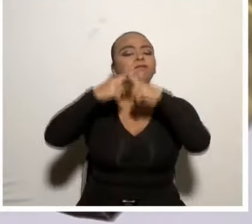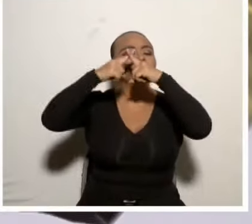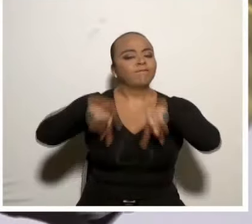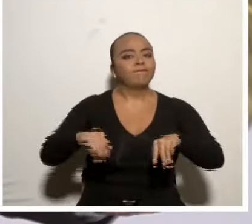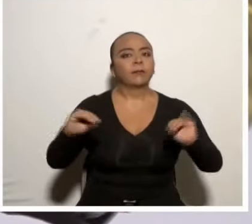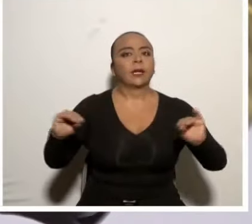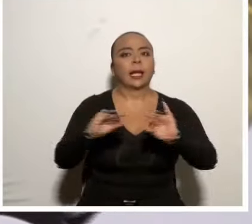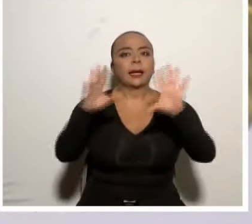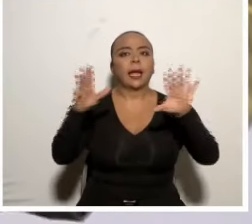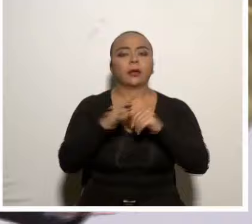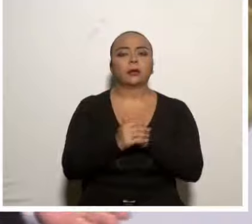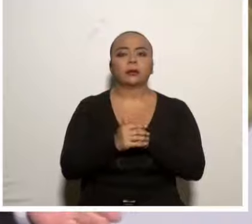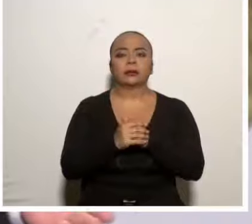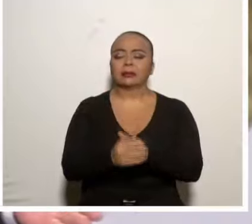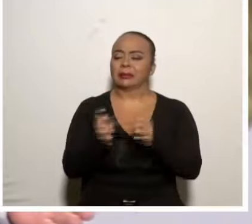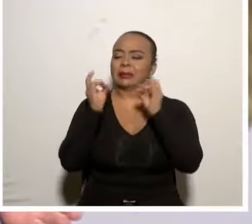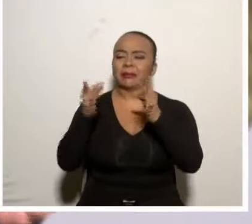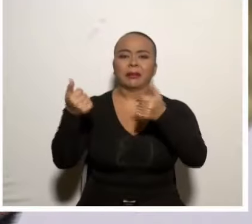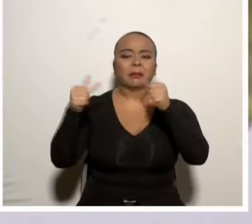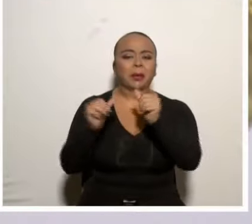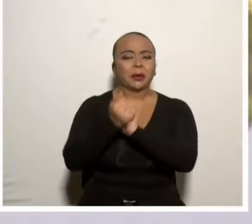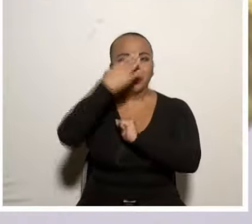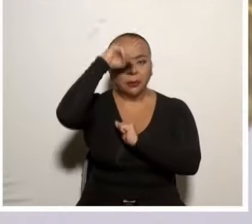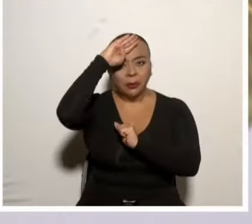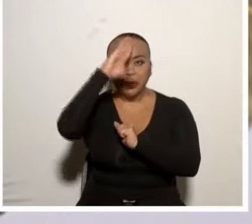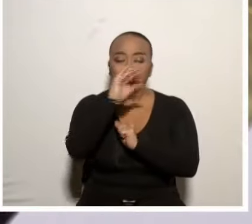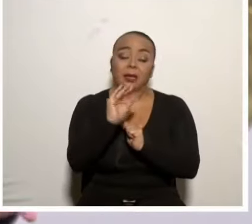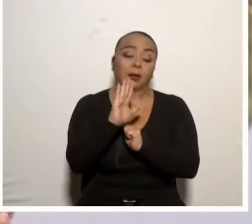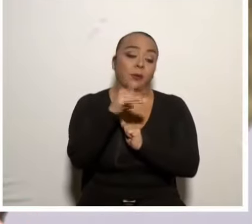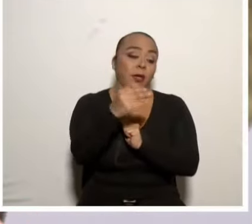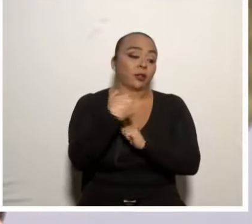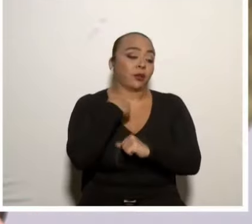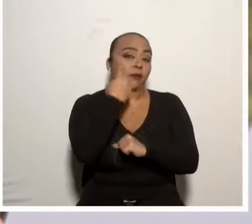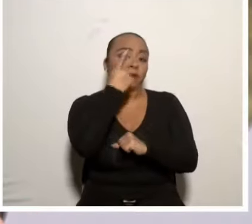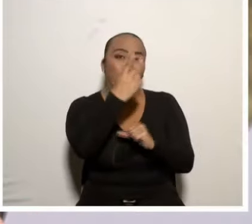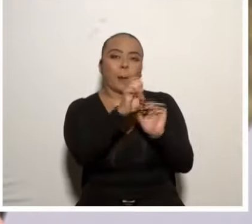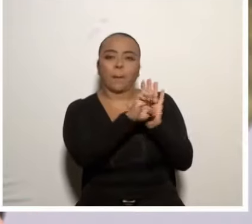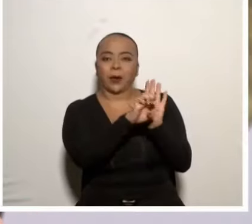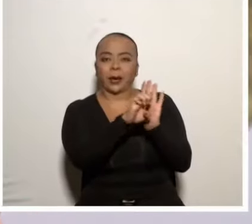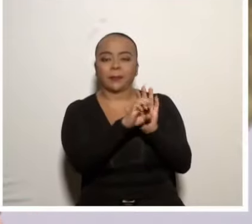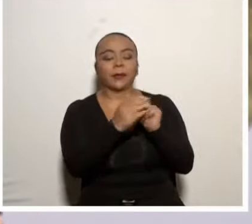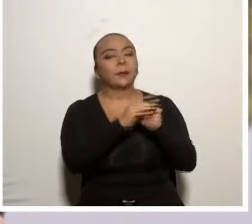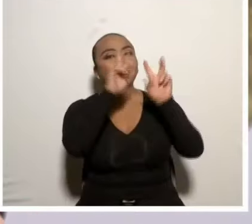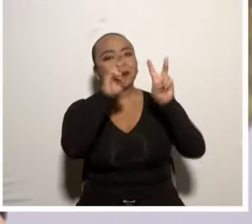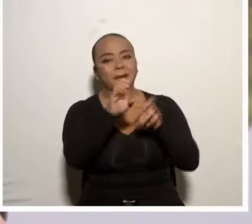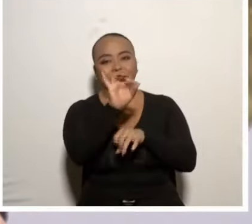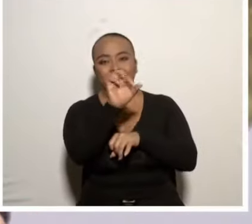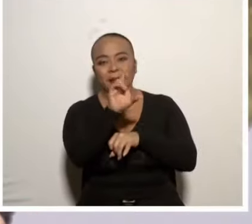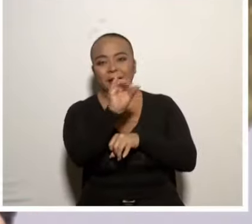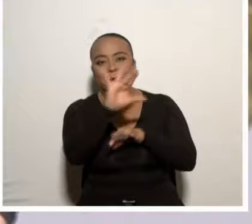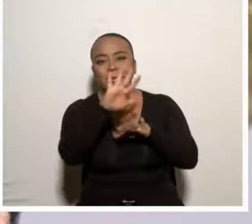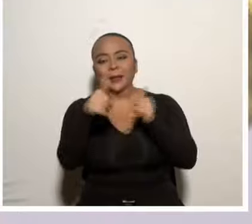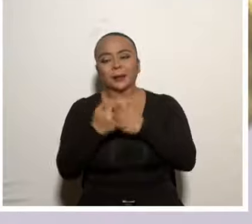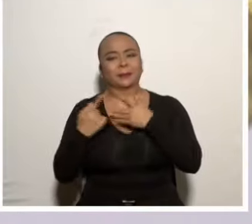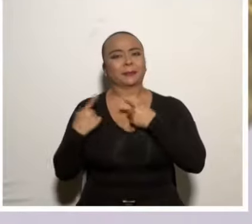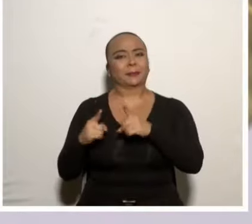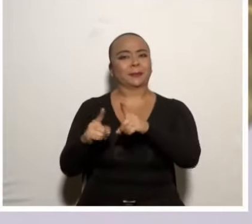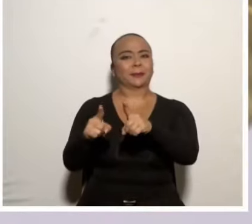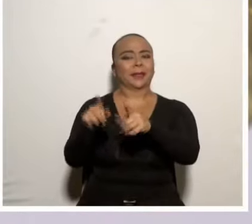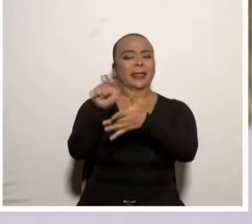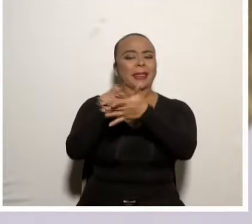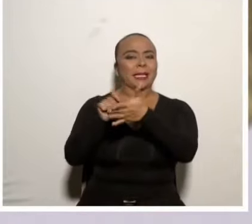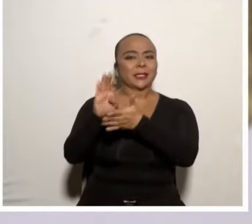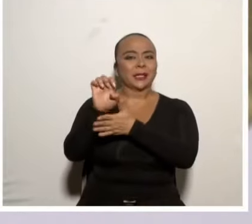Eliminaremos, por supuesto, el absurdo convenio con Cuba. Y bueno, cuando uno ve, por ejemplo, las pruebas Faro y todo lo que sucedió, los